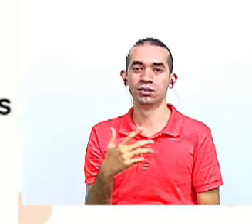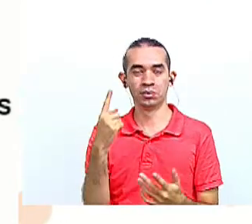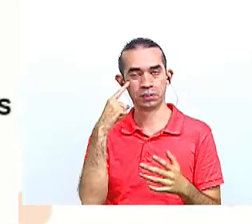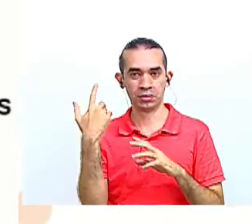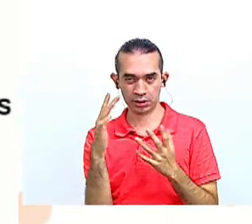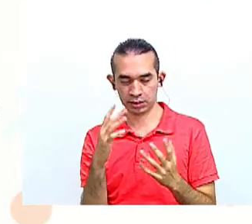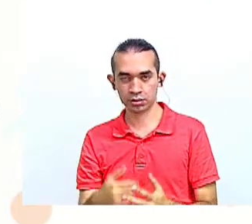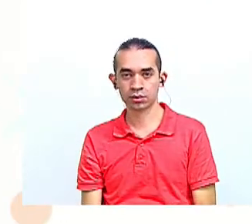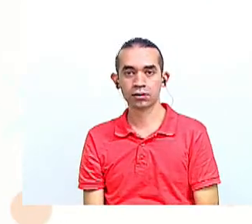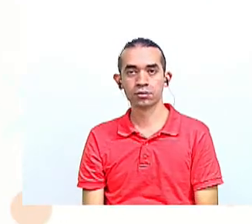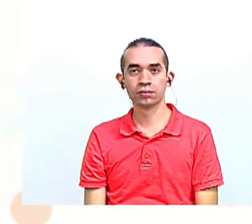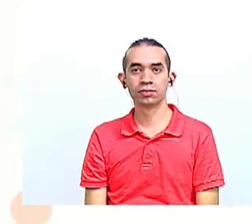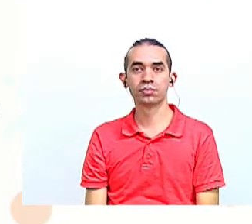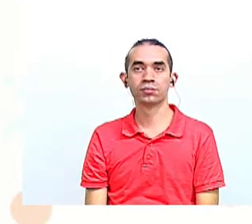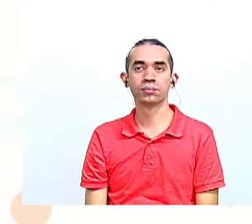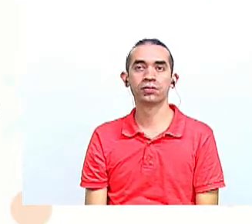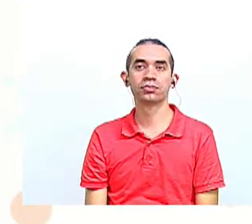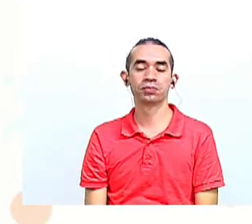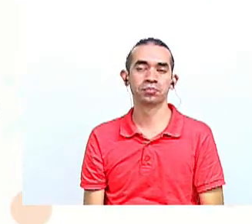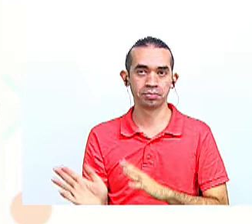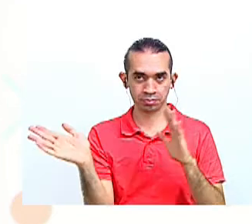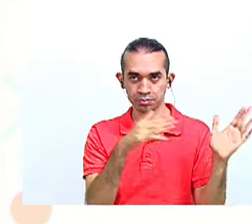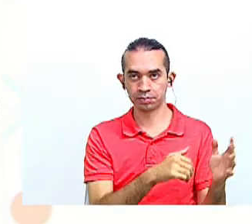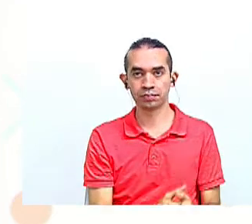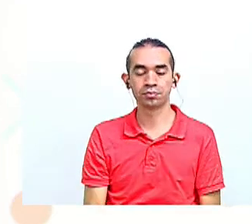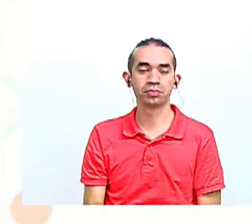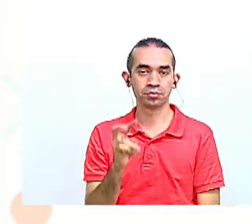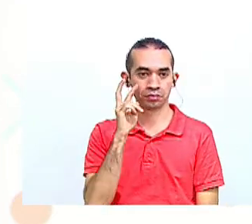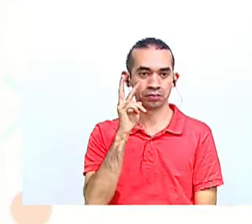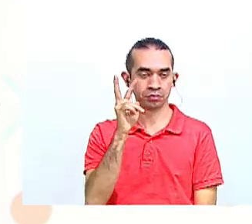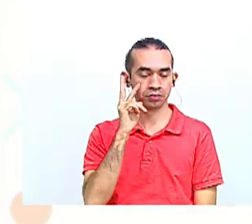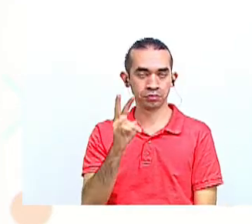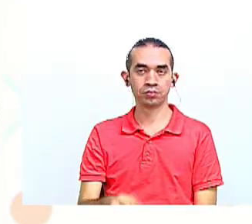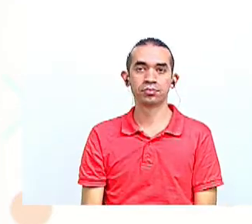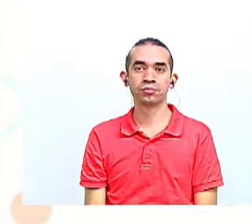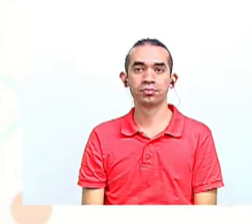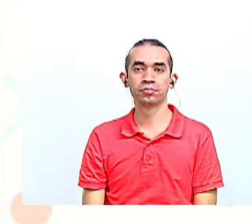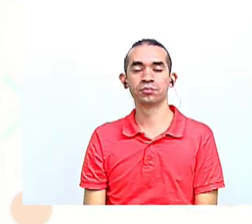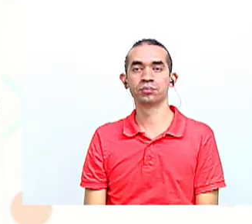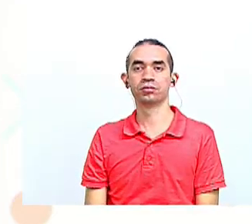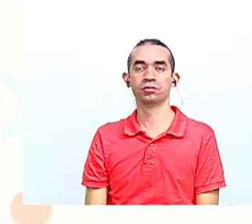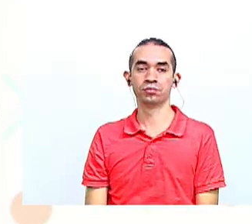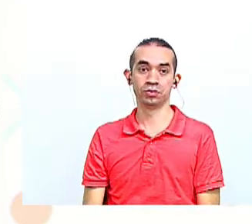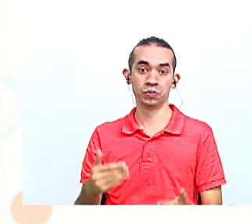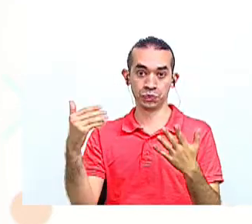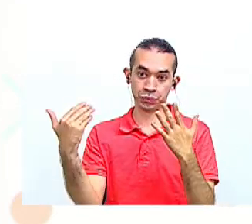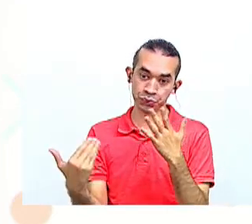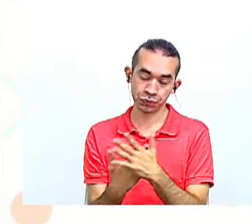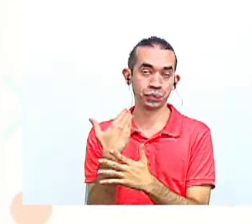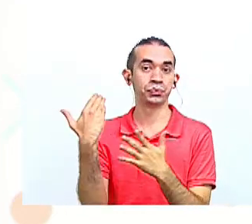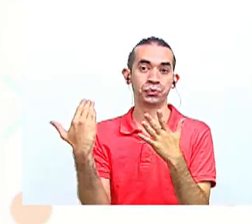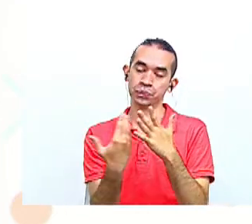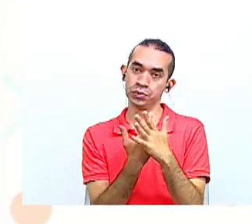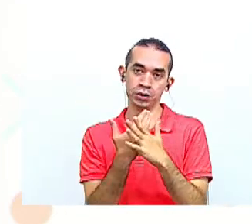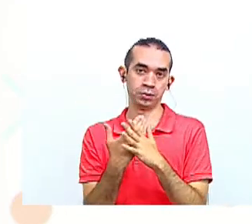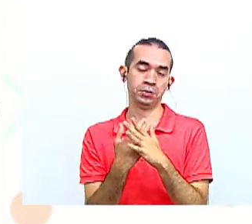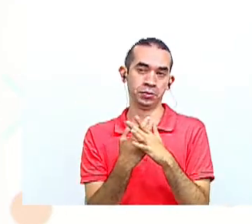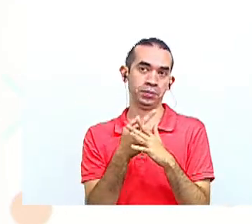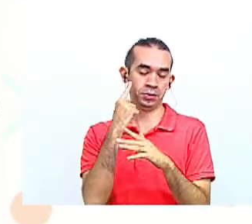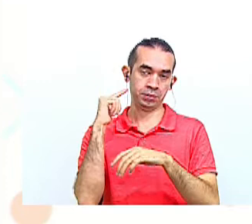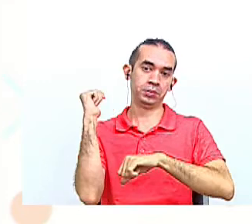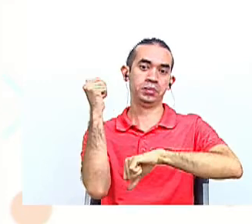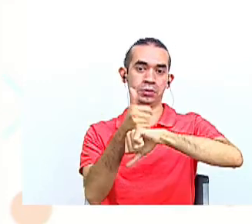semejanza. Continuamos. Veamos ahora un nuevo triángulo que se forma en la